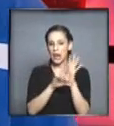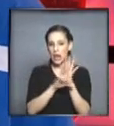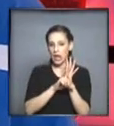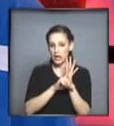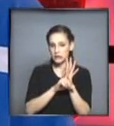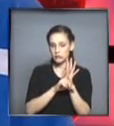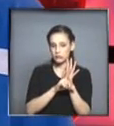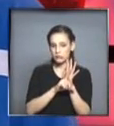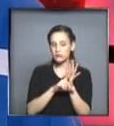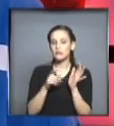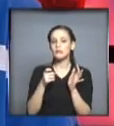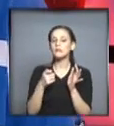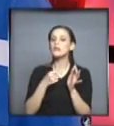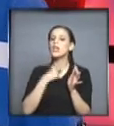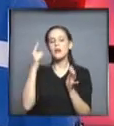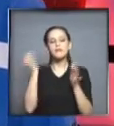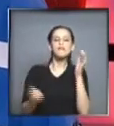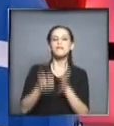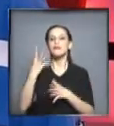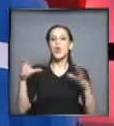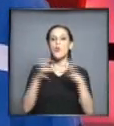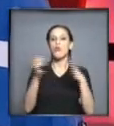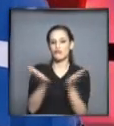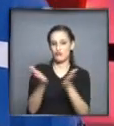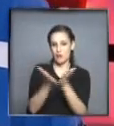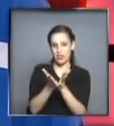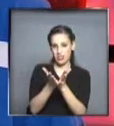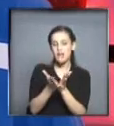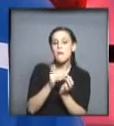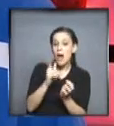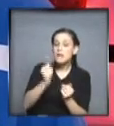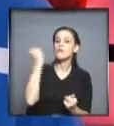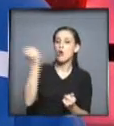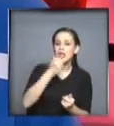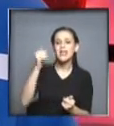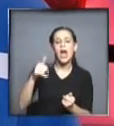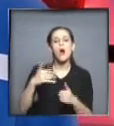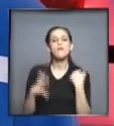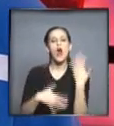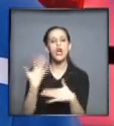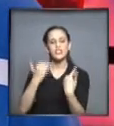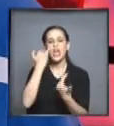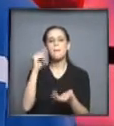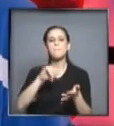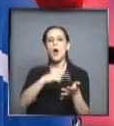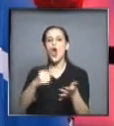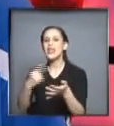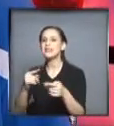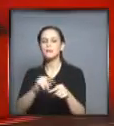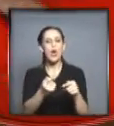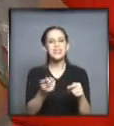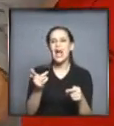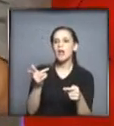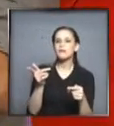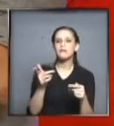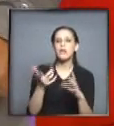sea, si ellos quieren crear un centro de estudiantes. La verdad eso es muy importante porque está dando un proceso, una profundización de llegar a la política a todos lados. Adam, a